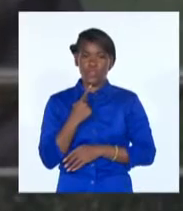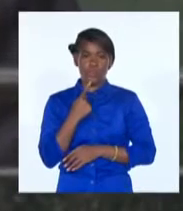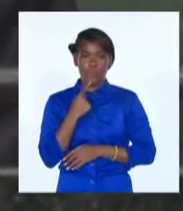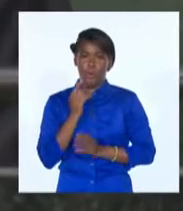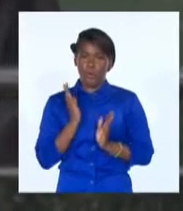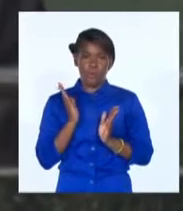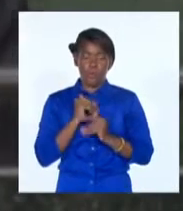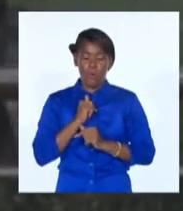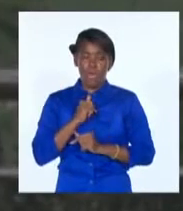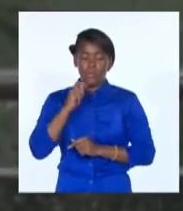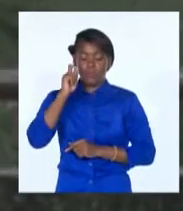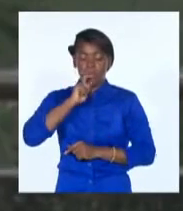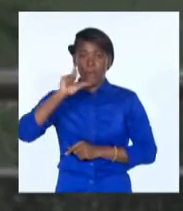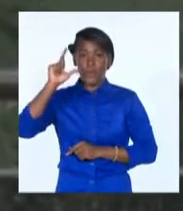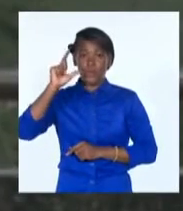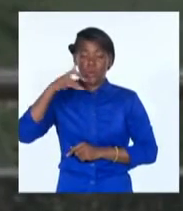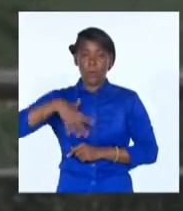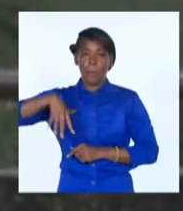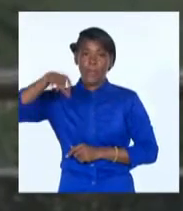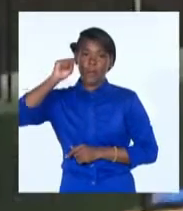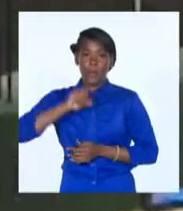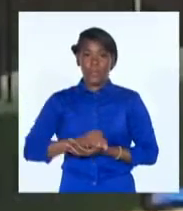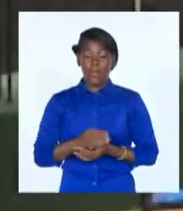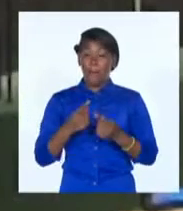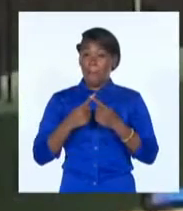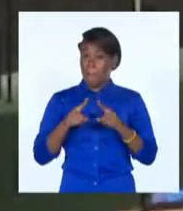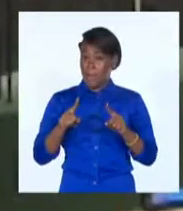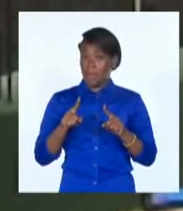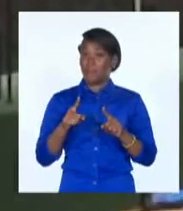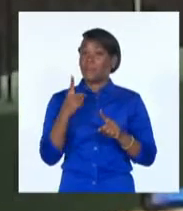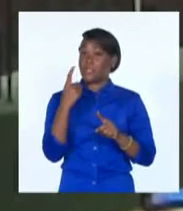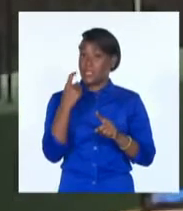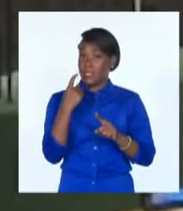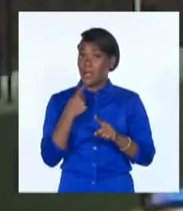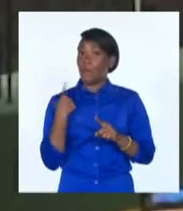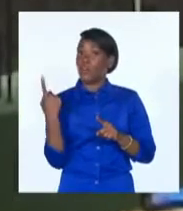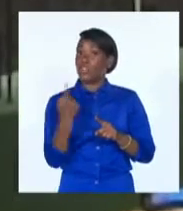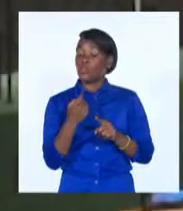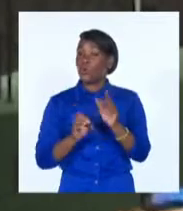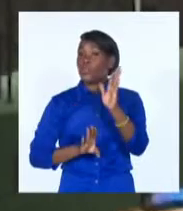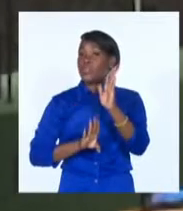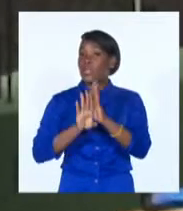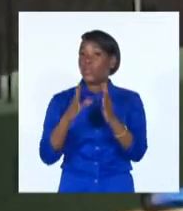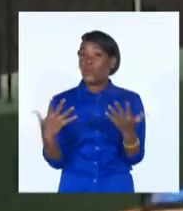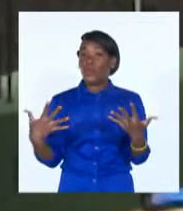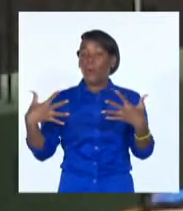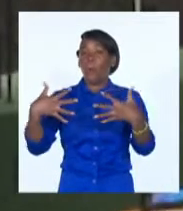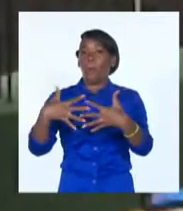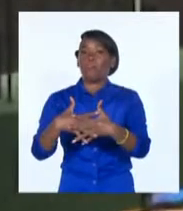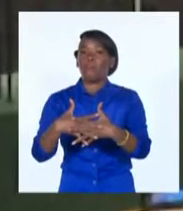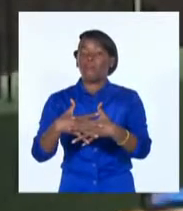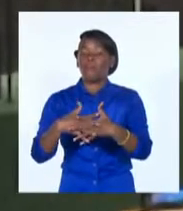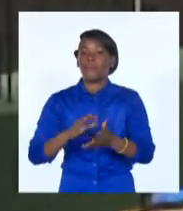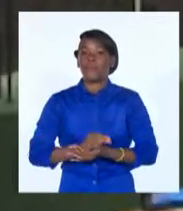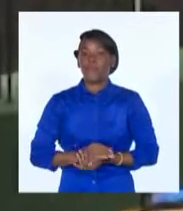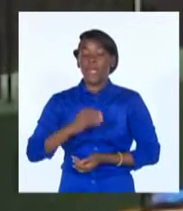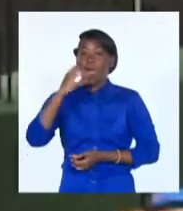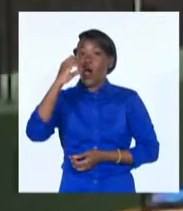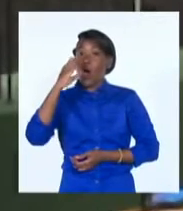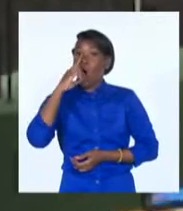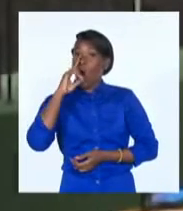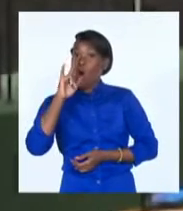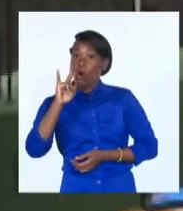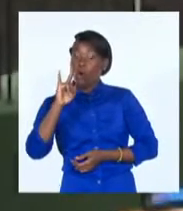un desarrollo sostenible sin exclusión. La ONU ha de ser defendida